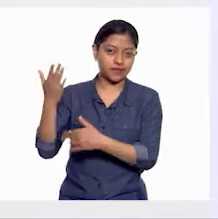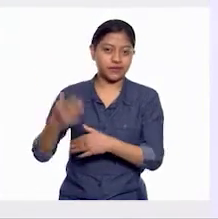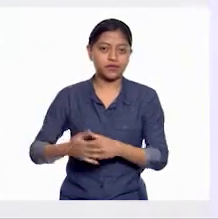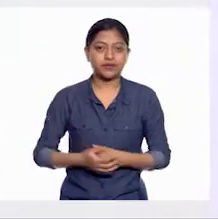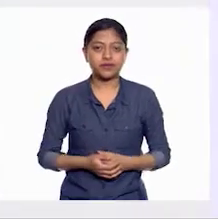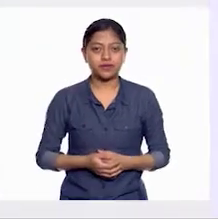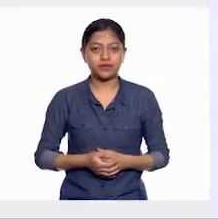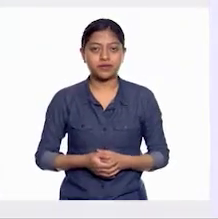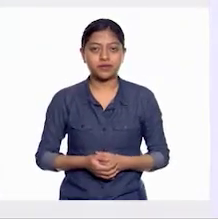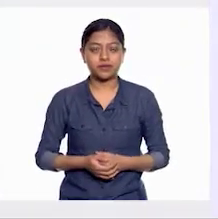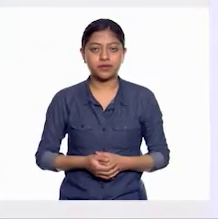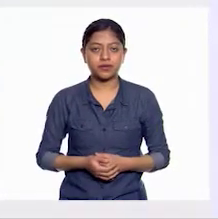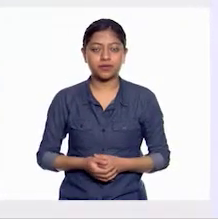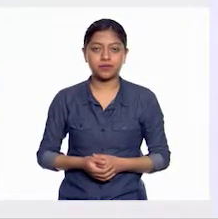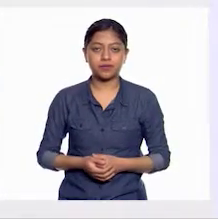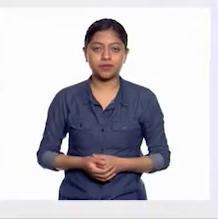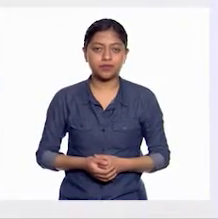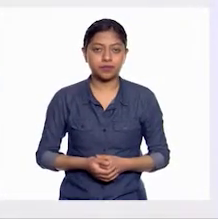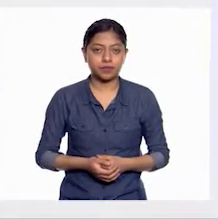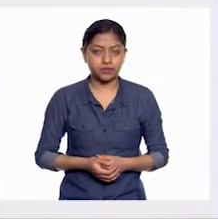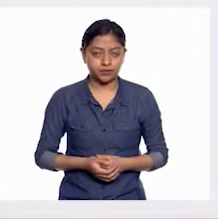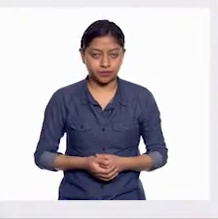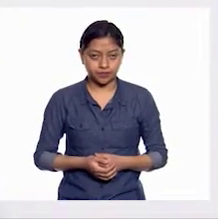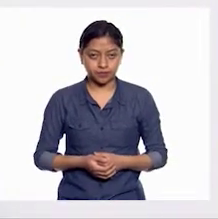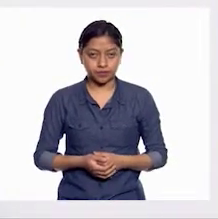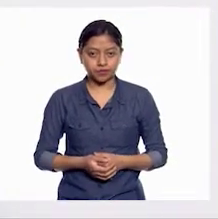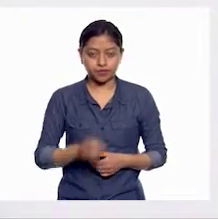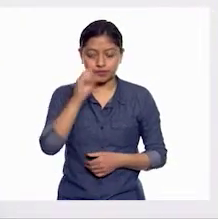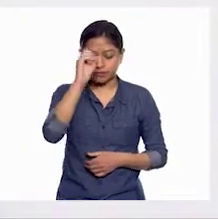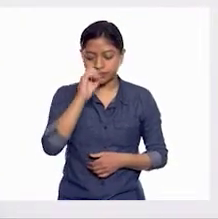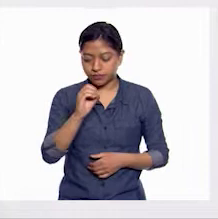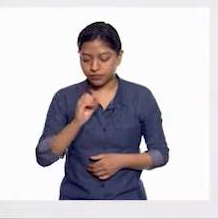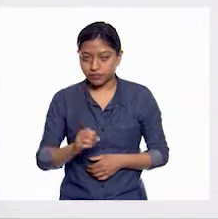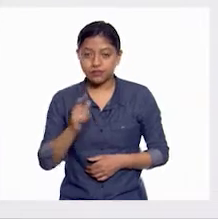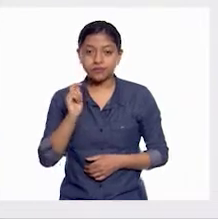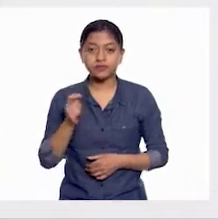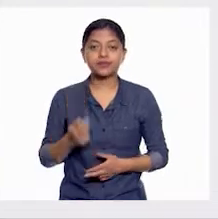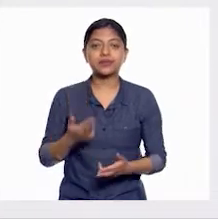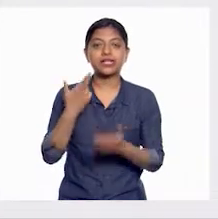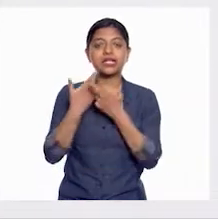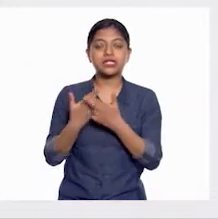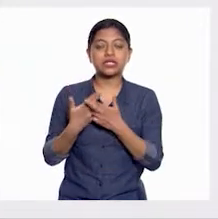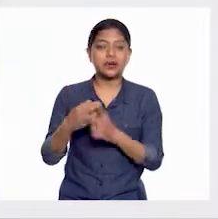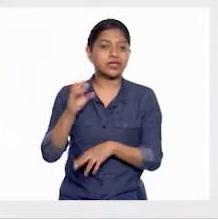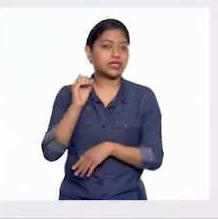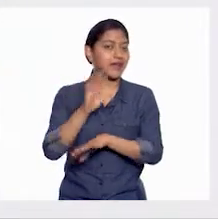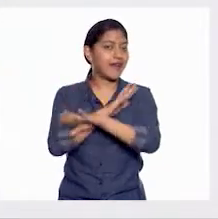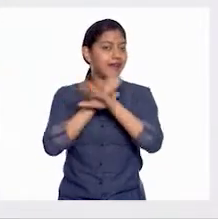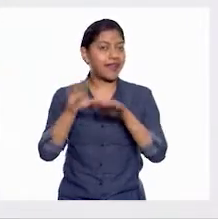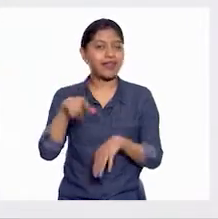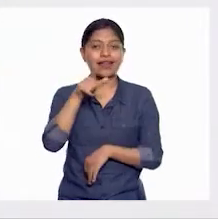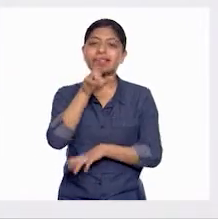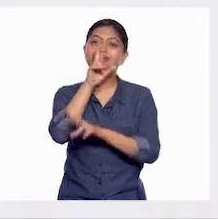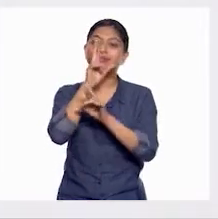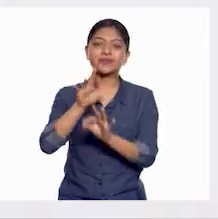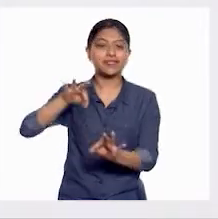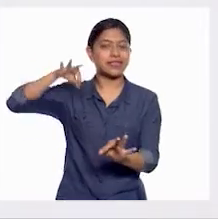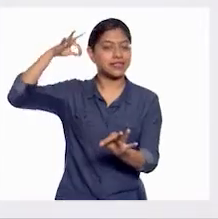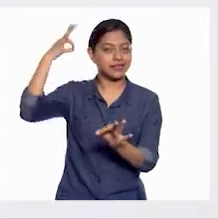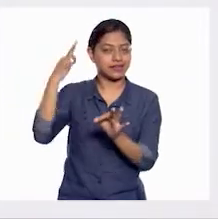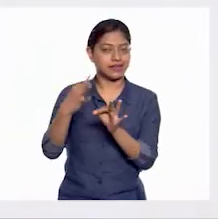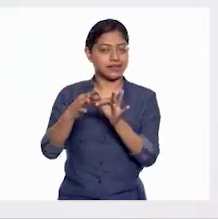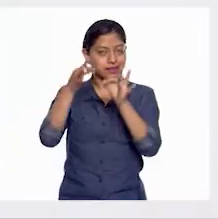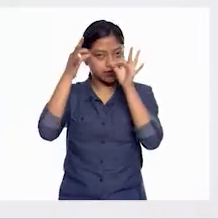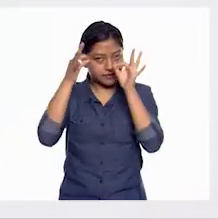3 veces, 0, bajamos el siguiente 0 y por lo tanto en el cociente 0 y nos da